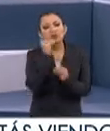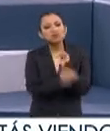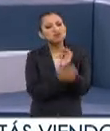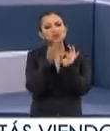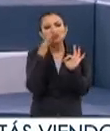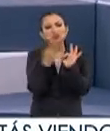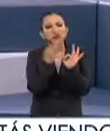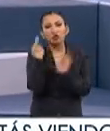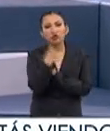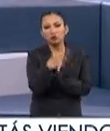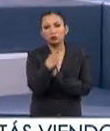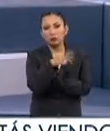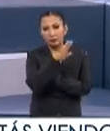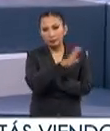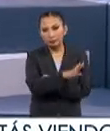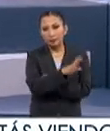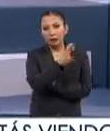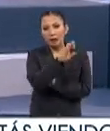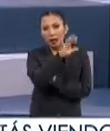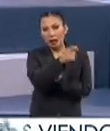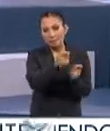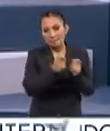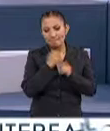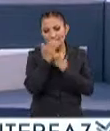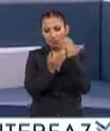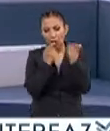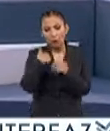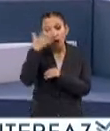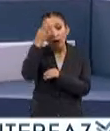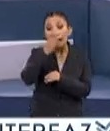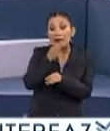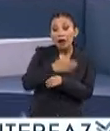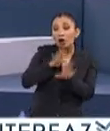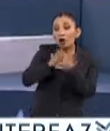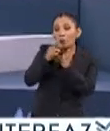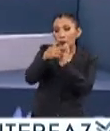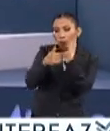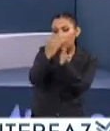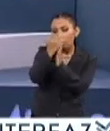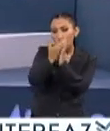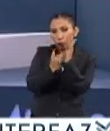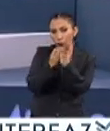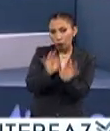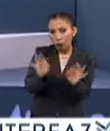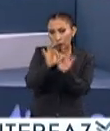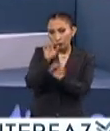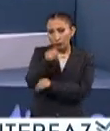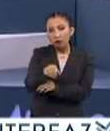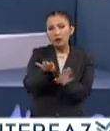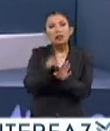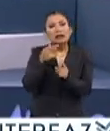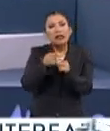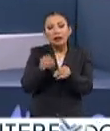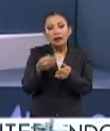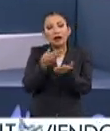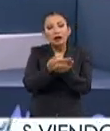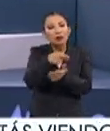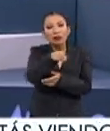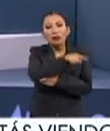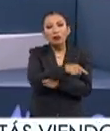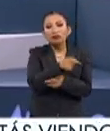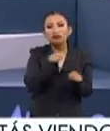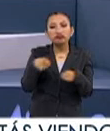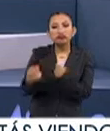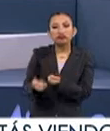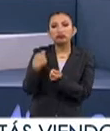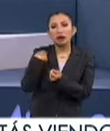concretó esta beca académica? ¿Cómo te enteraste? ¿Cuáles fueron los requisitos fundamentales? ¿Y quién ofrece